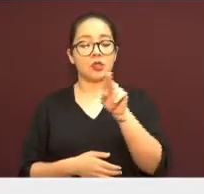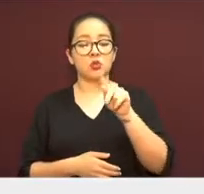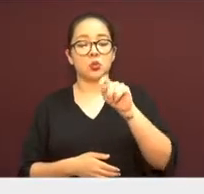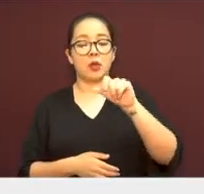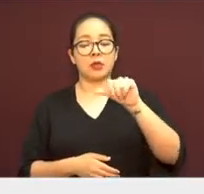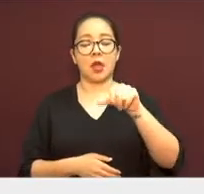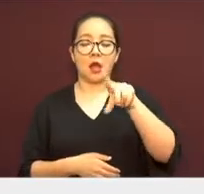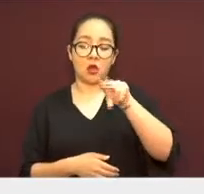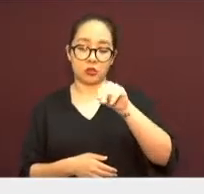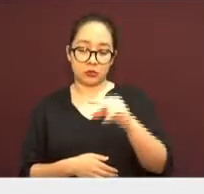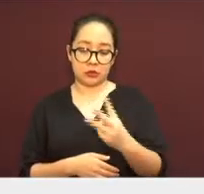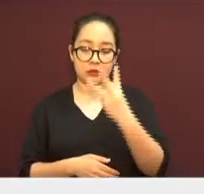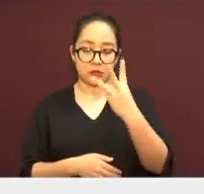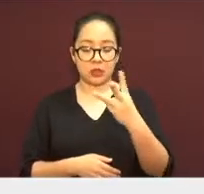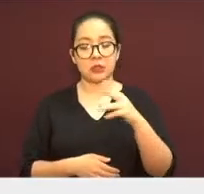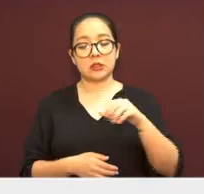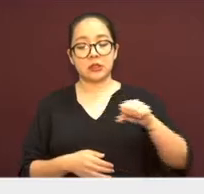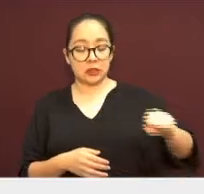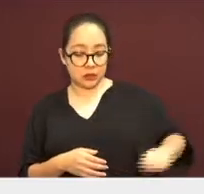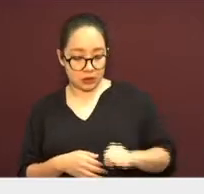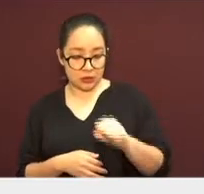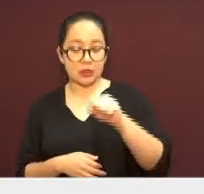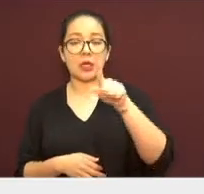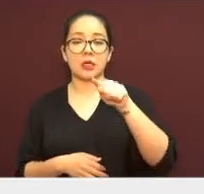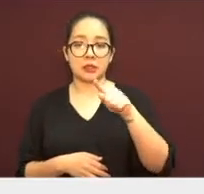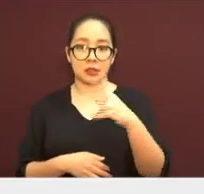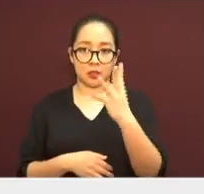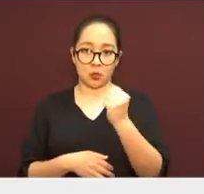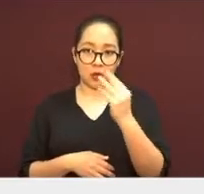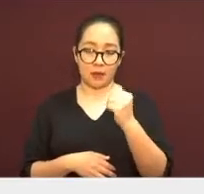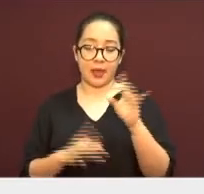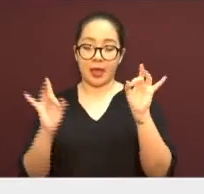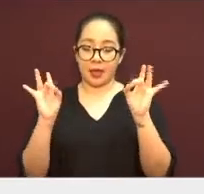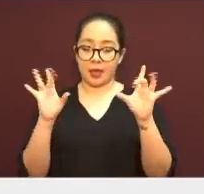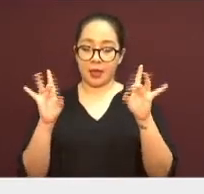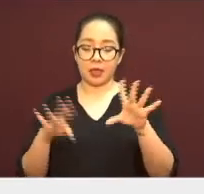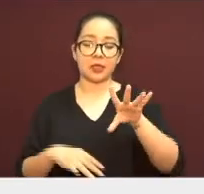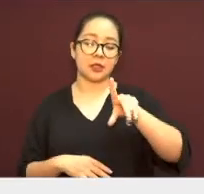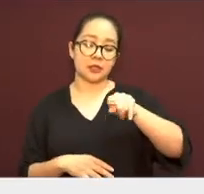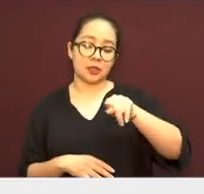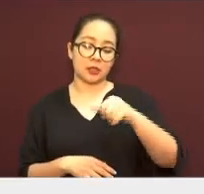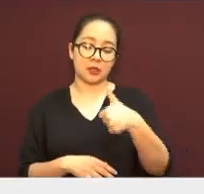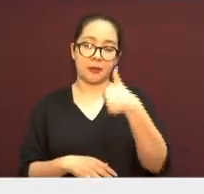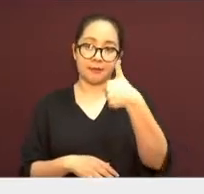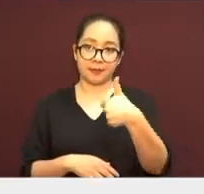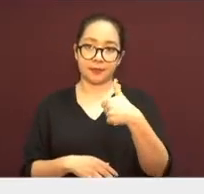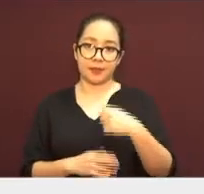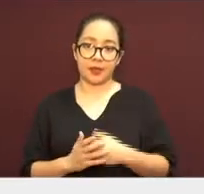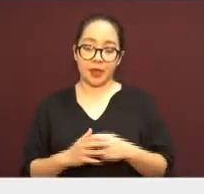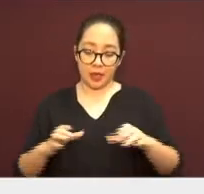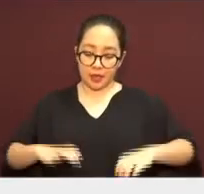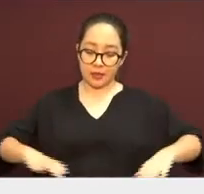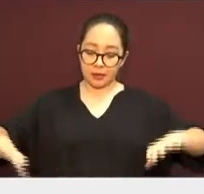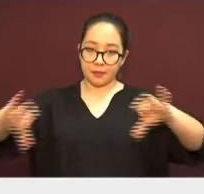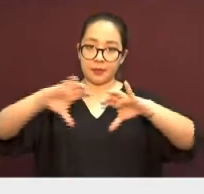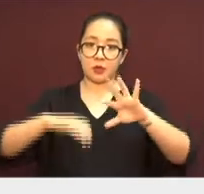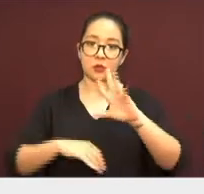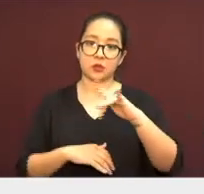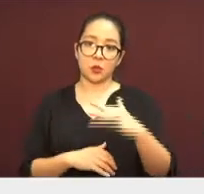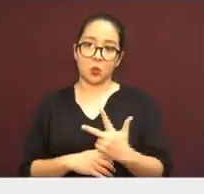santiago tuxtla 79 ángeles recabada 76 y catemaco